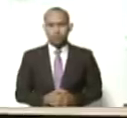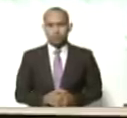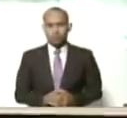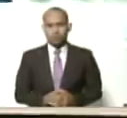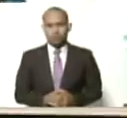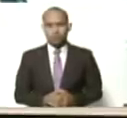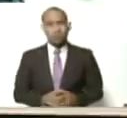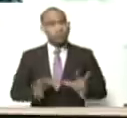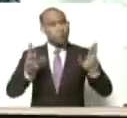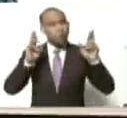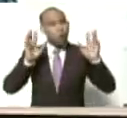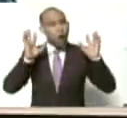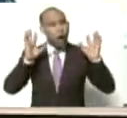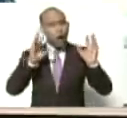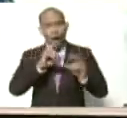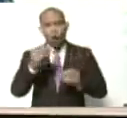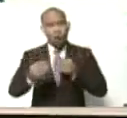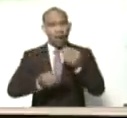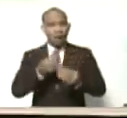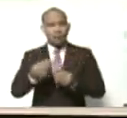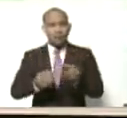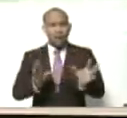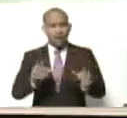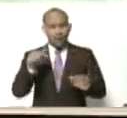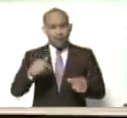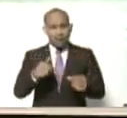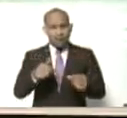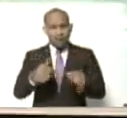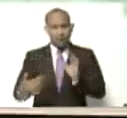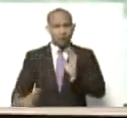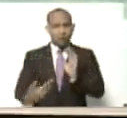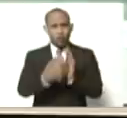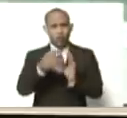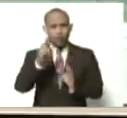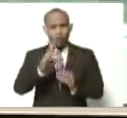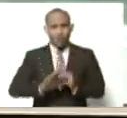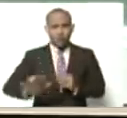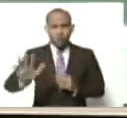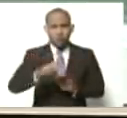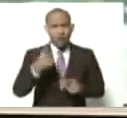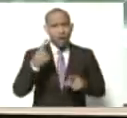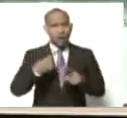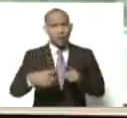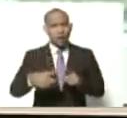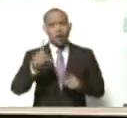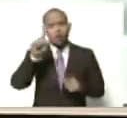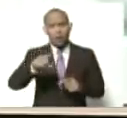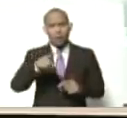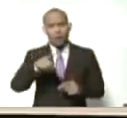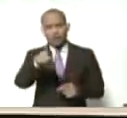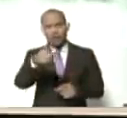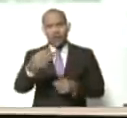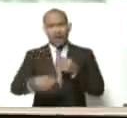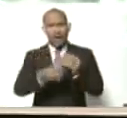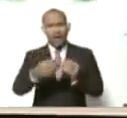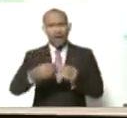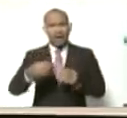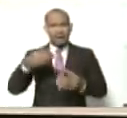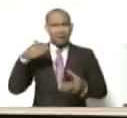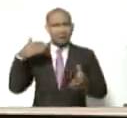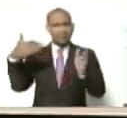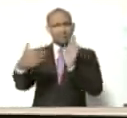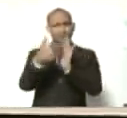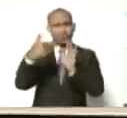Ojalá nunca suceda nada de estos planes. Pero van a ser cómplices de un ataque terrorista de